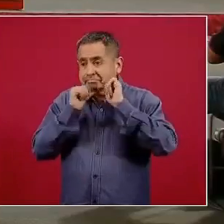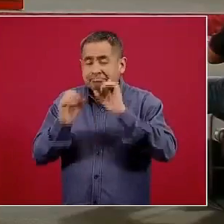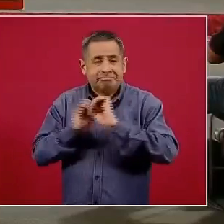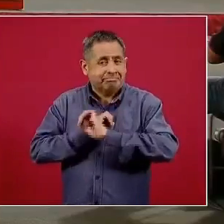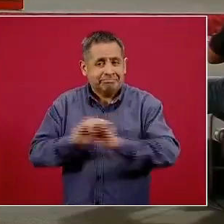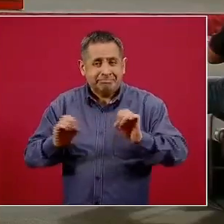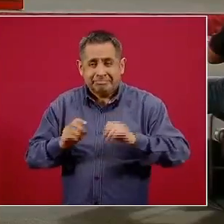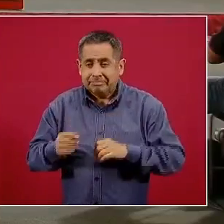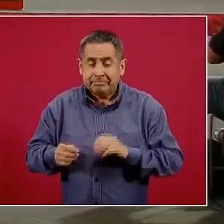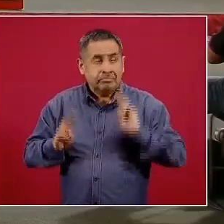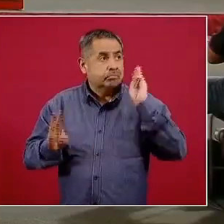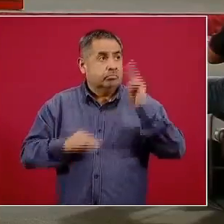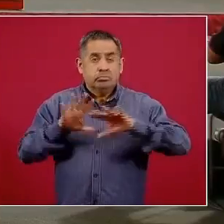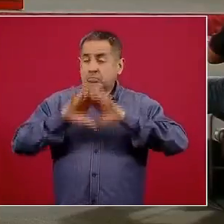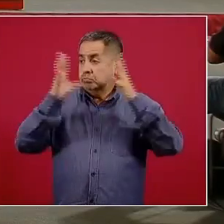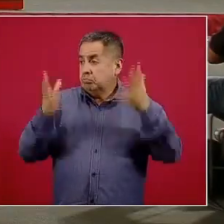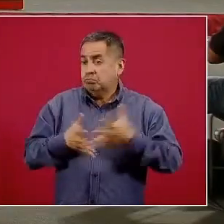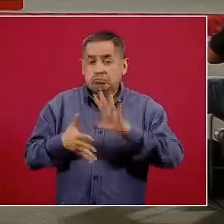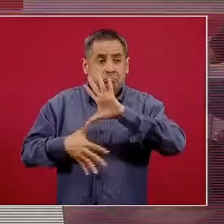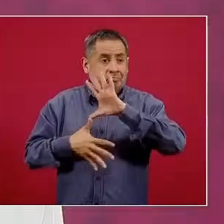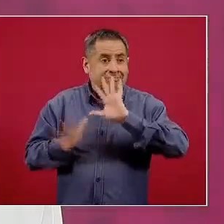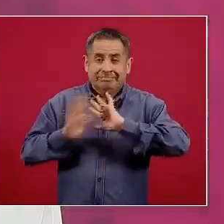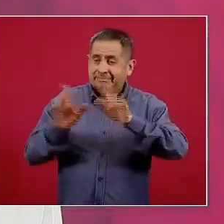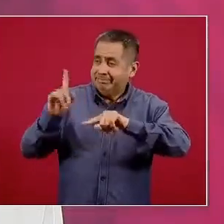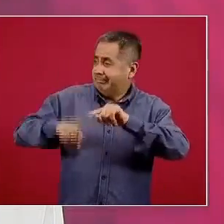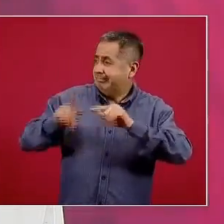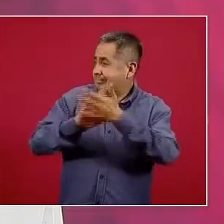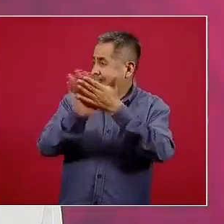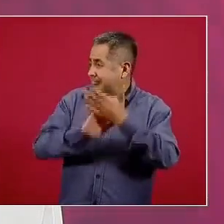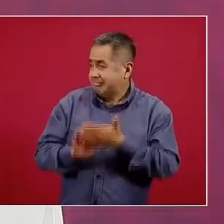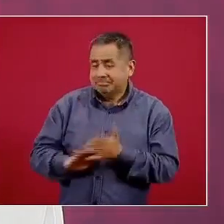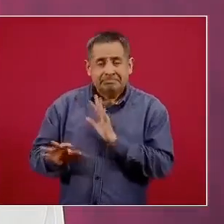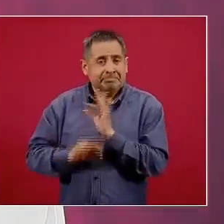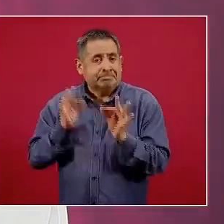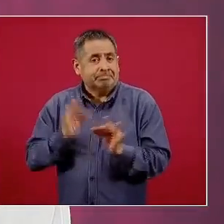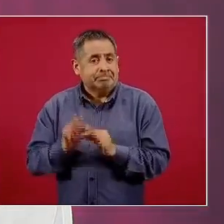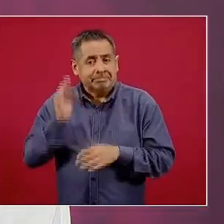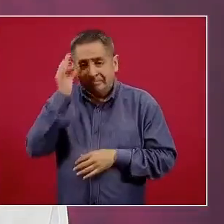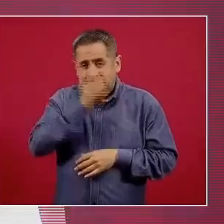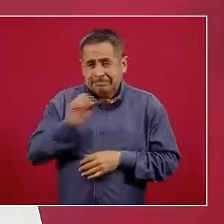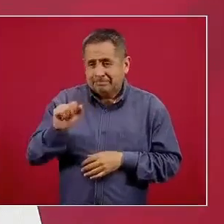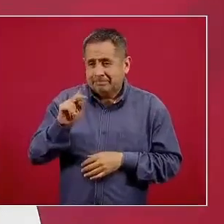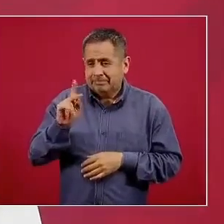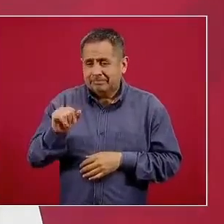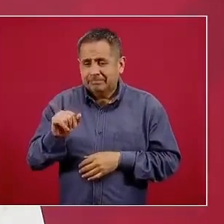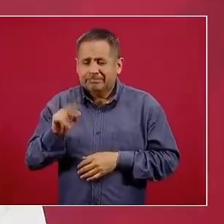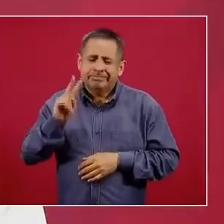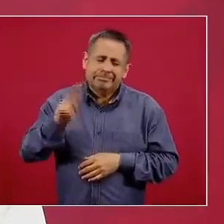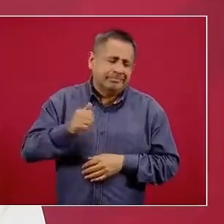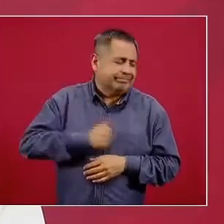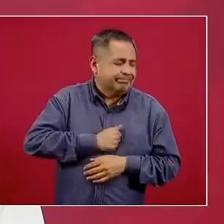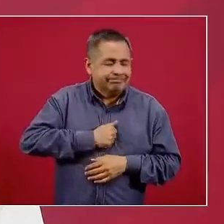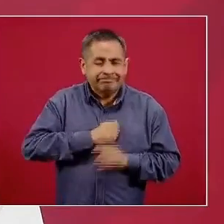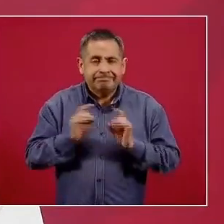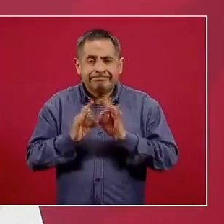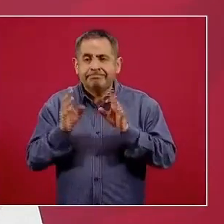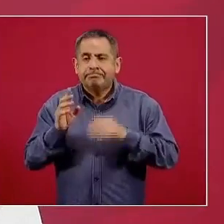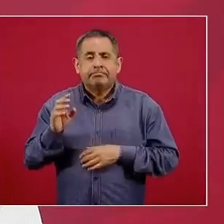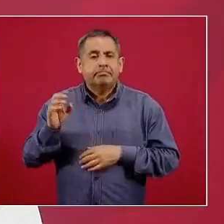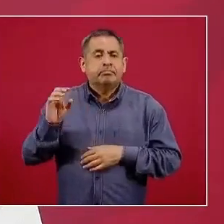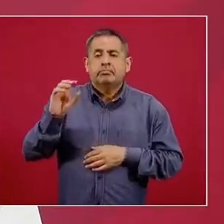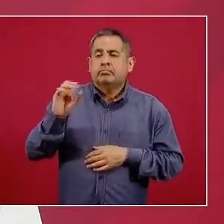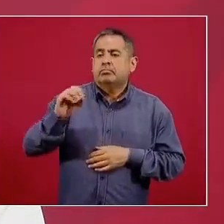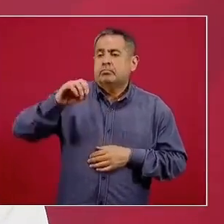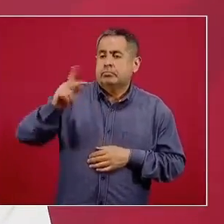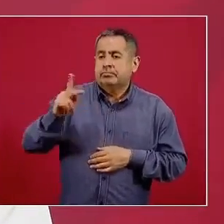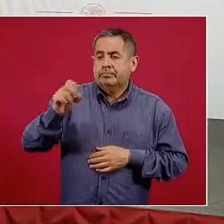primera región del mundo que lograba eliminar el sarampión. Desafortunadamente, cuando la Organización Panamericana